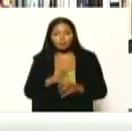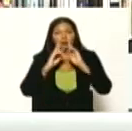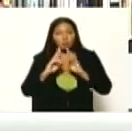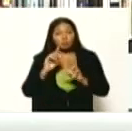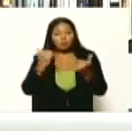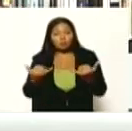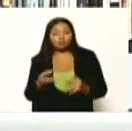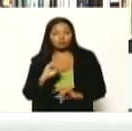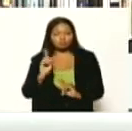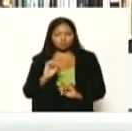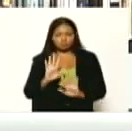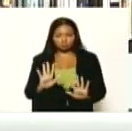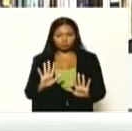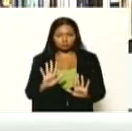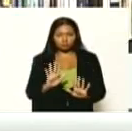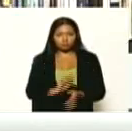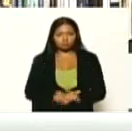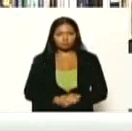ahorita.